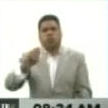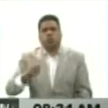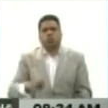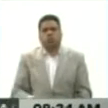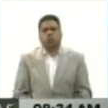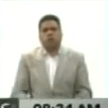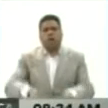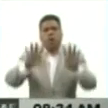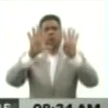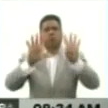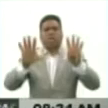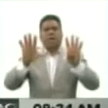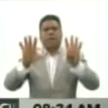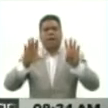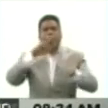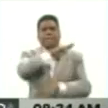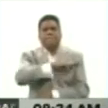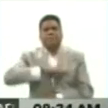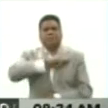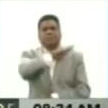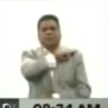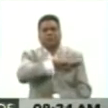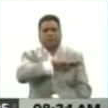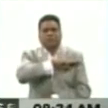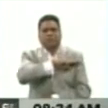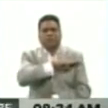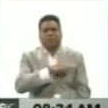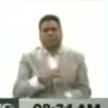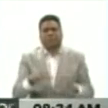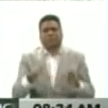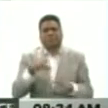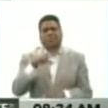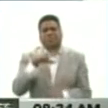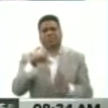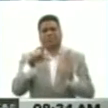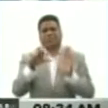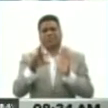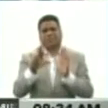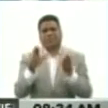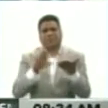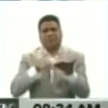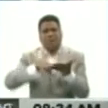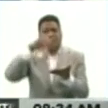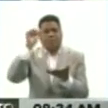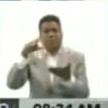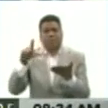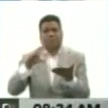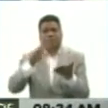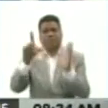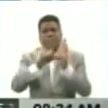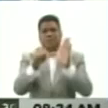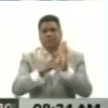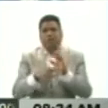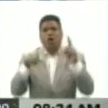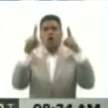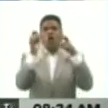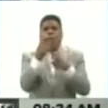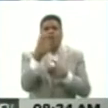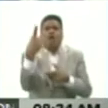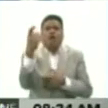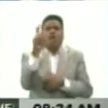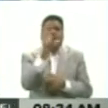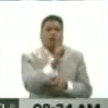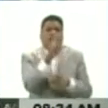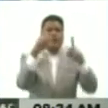promoción de la misión Rivas. Gracias por tanto amor, no te fallaremos, comandante. Fotografías que son tomadas con sus celulares. Gracias a Chávez,